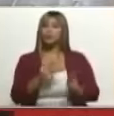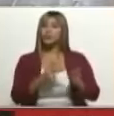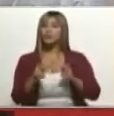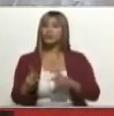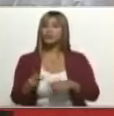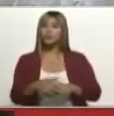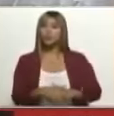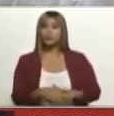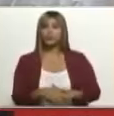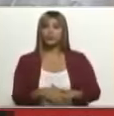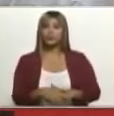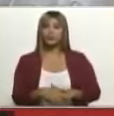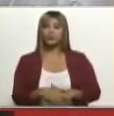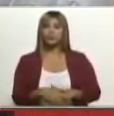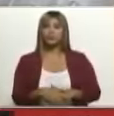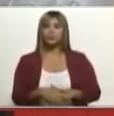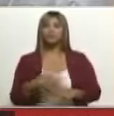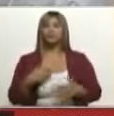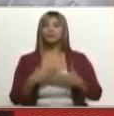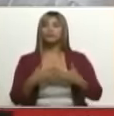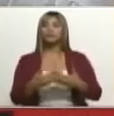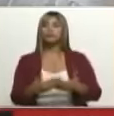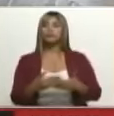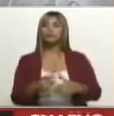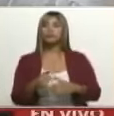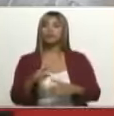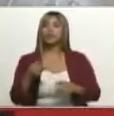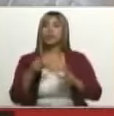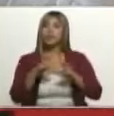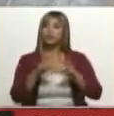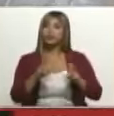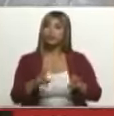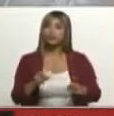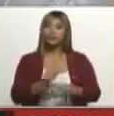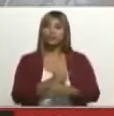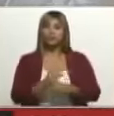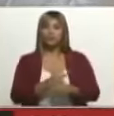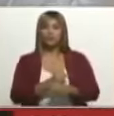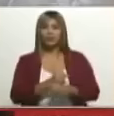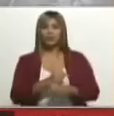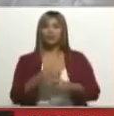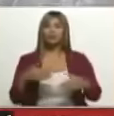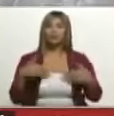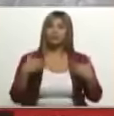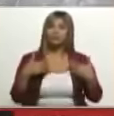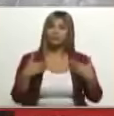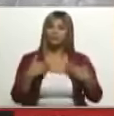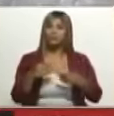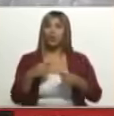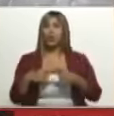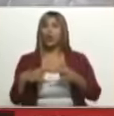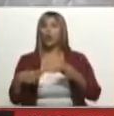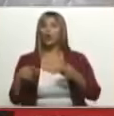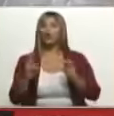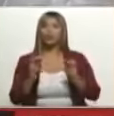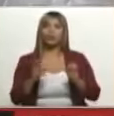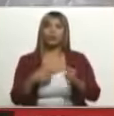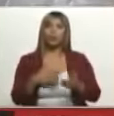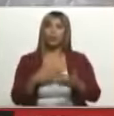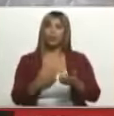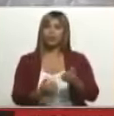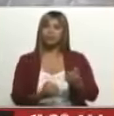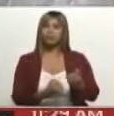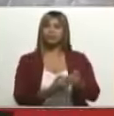planificación, bueno, para garantizar a través del estudio, del trabajo, de la recreación y de otras y muchas otras